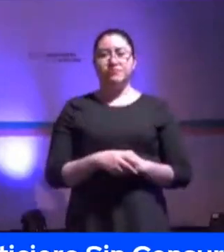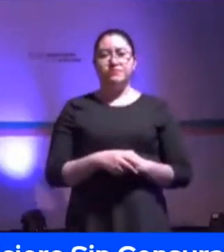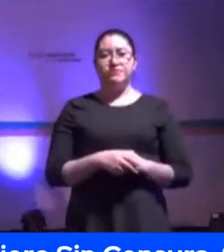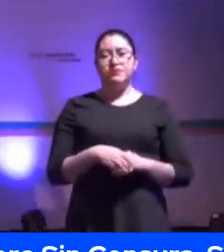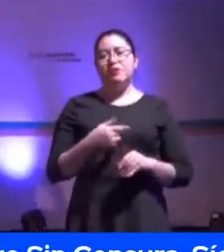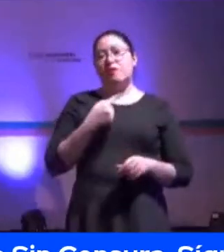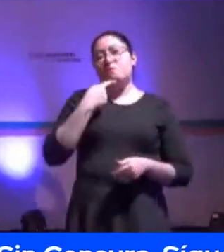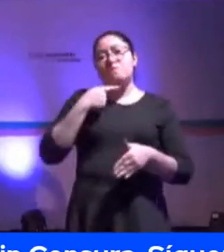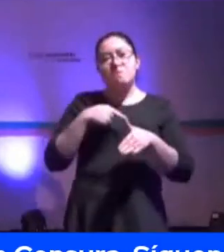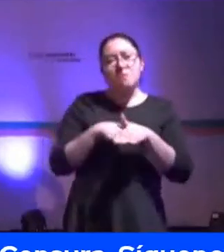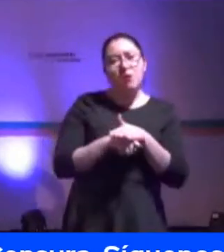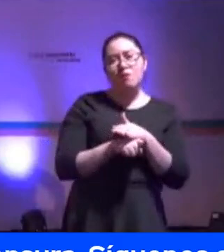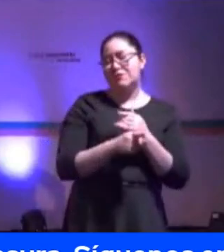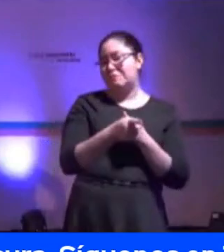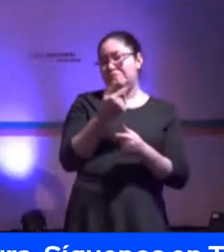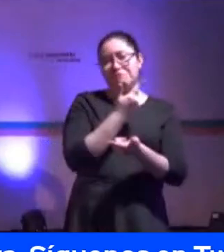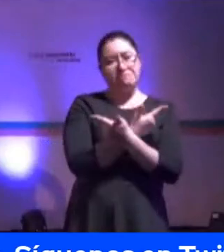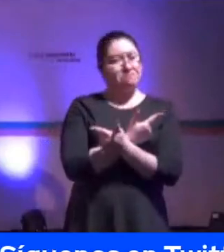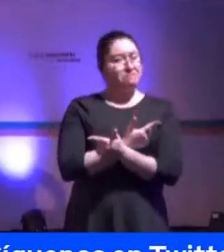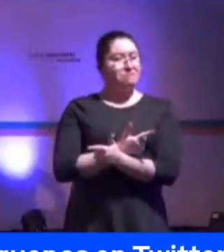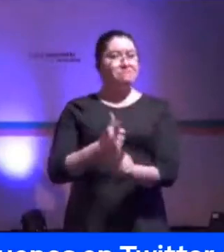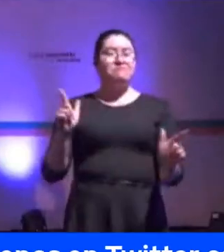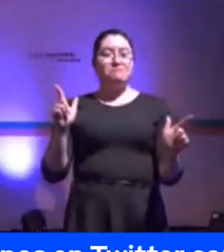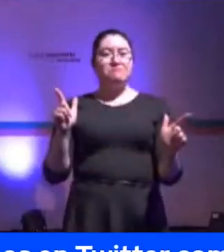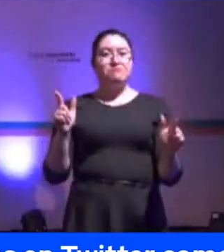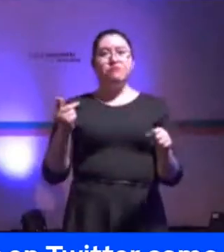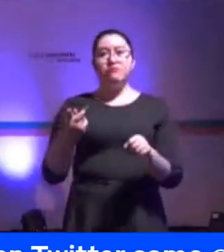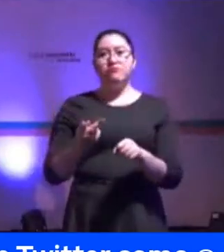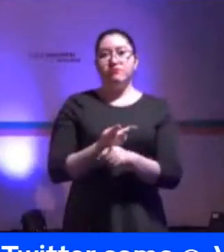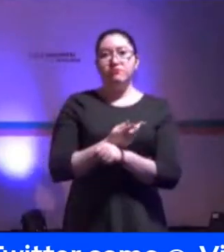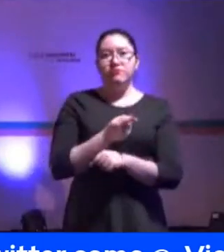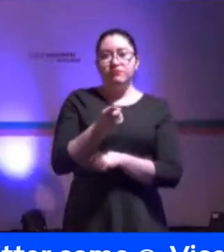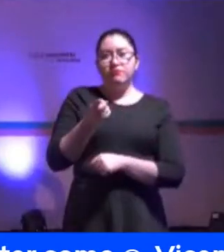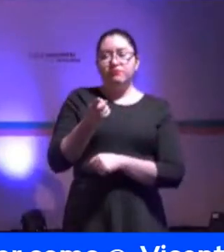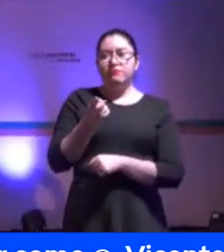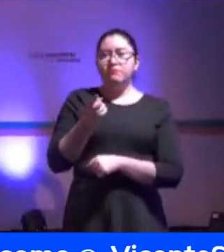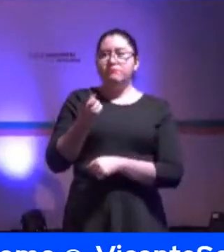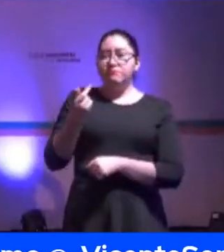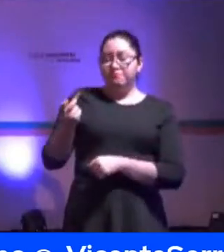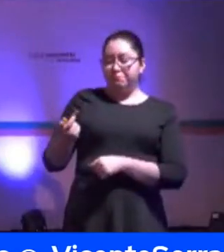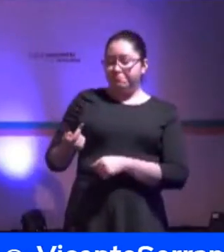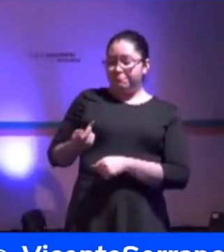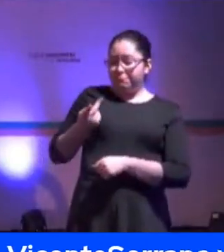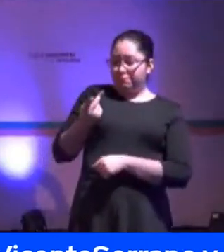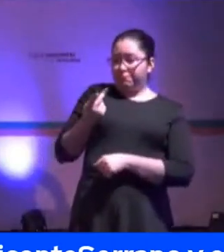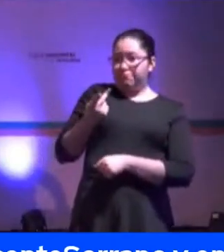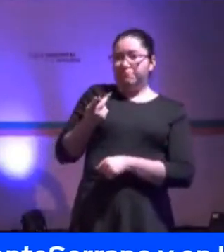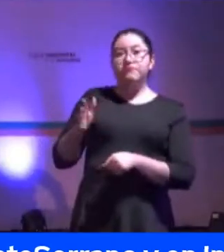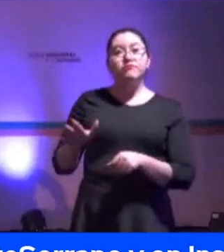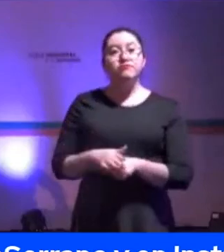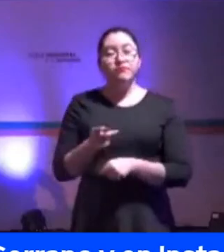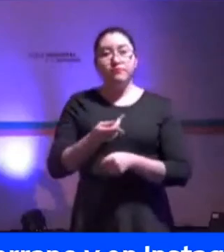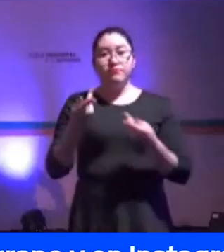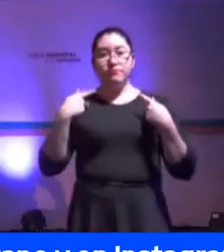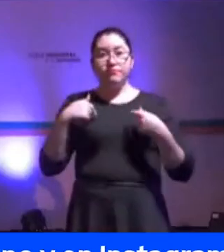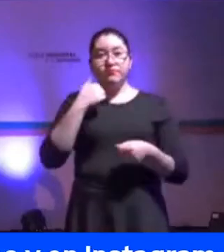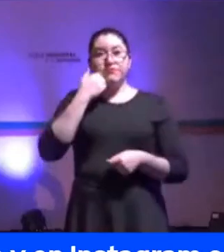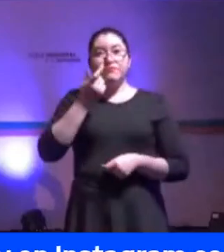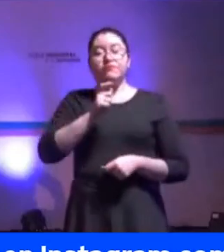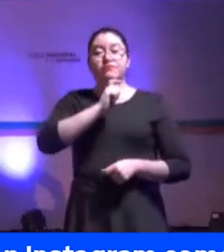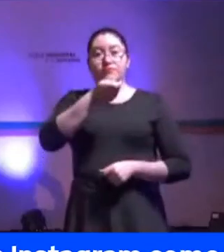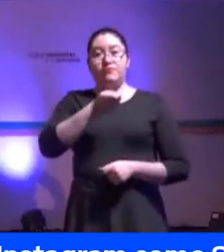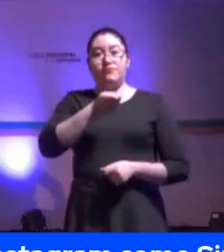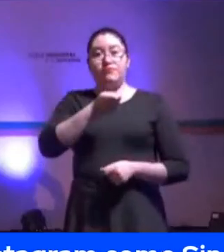denuncien lo que quieran, empezaron a cuestionarnos porque la gente lo que quiere es un